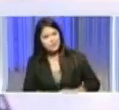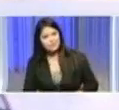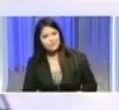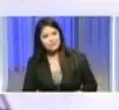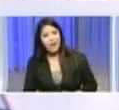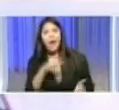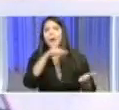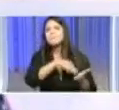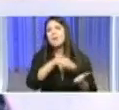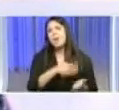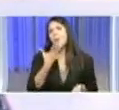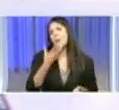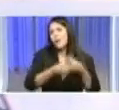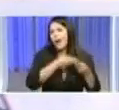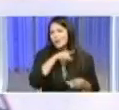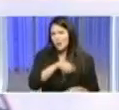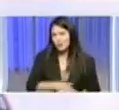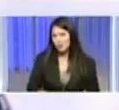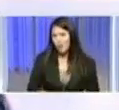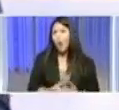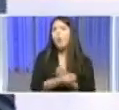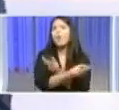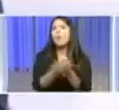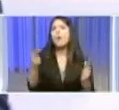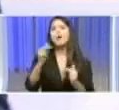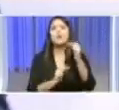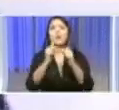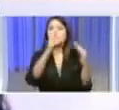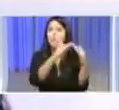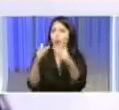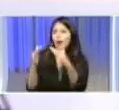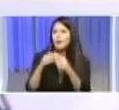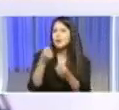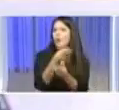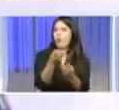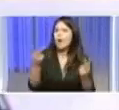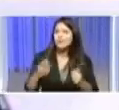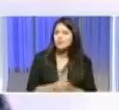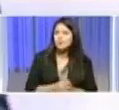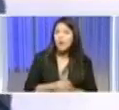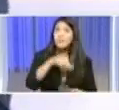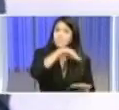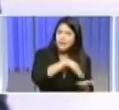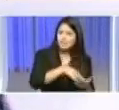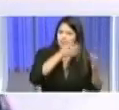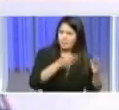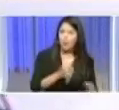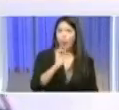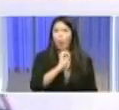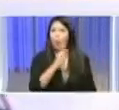¿En Miranda? ¿Cuántas viviendas ha construido? ¿Miranda es segura o insegura?